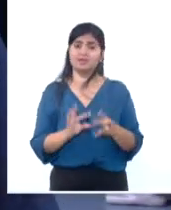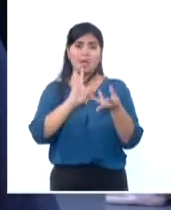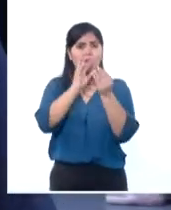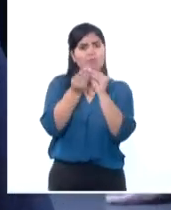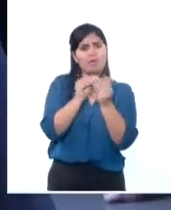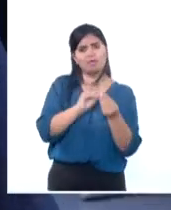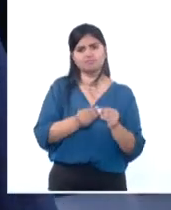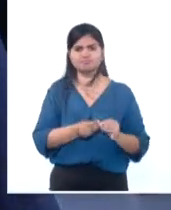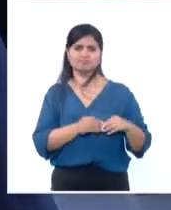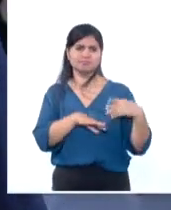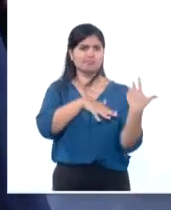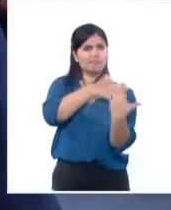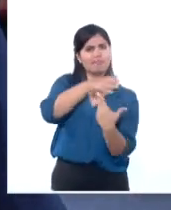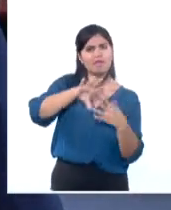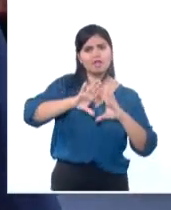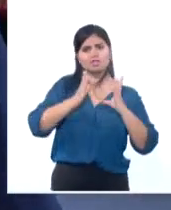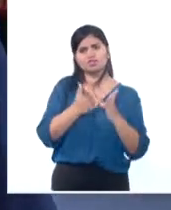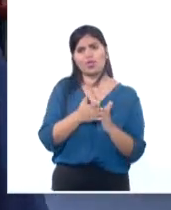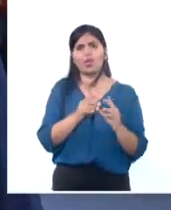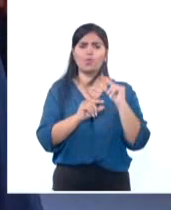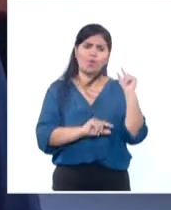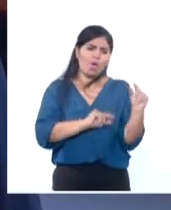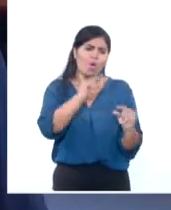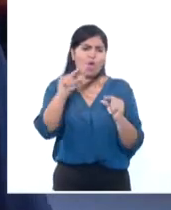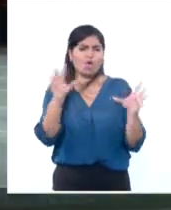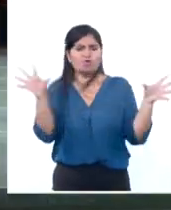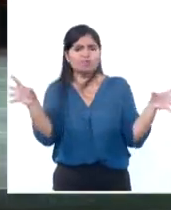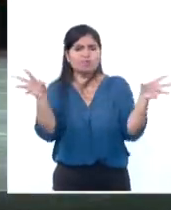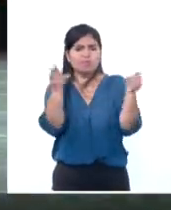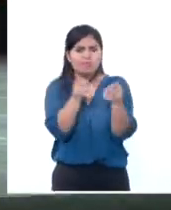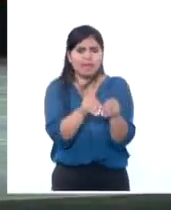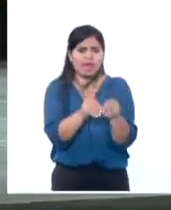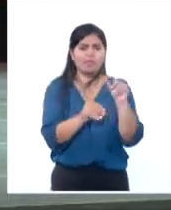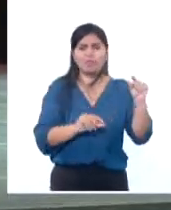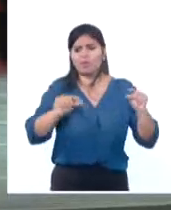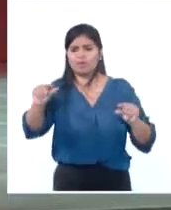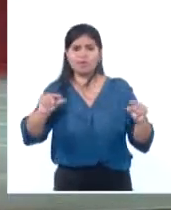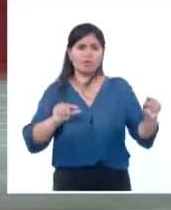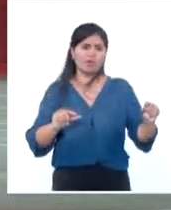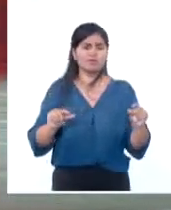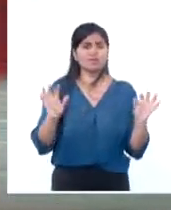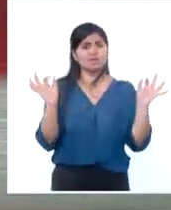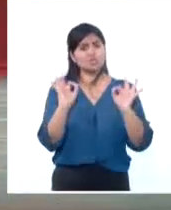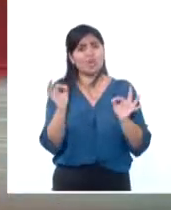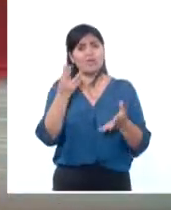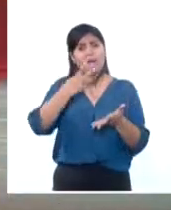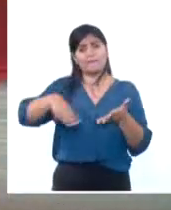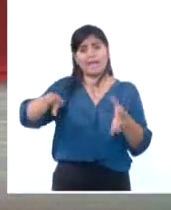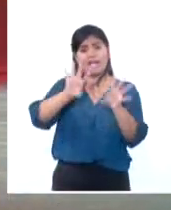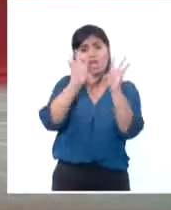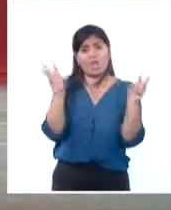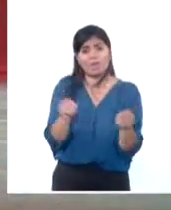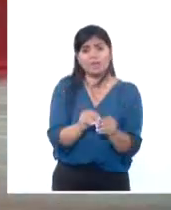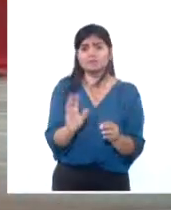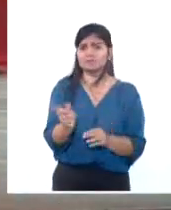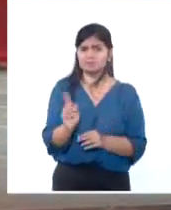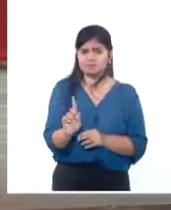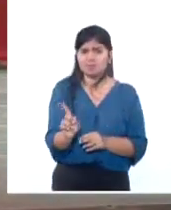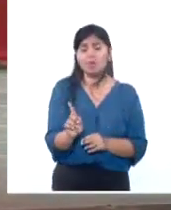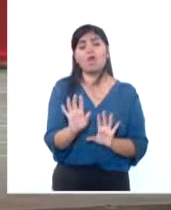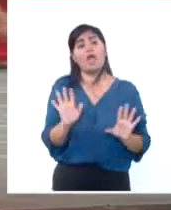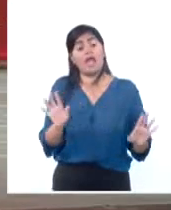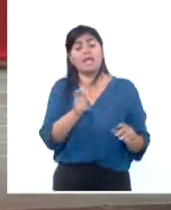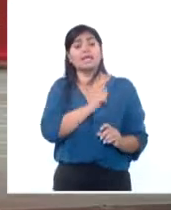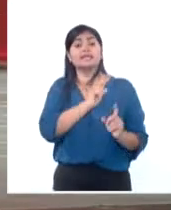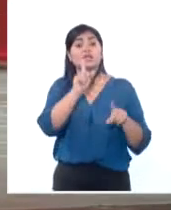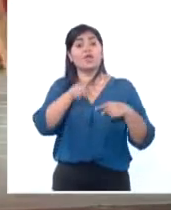mezclando y quedó así. Y todavía no es el ballet completo. Yo espero pronto volver a Cuba y hacer el